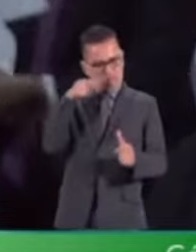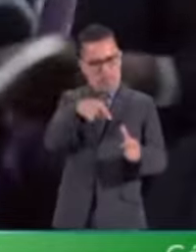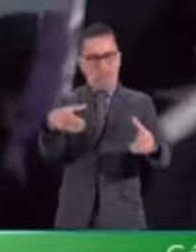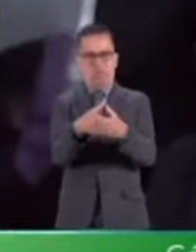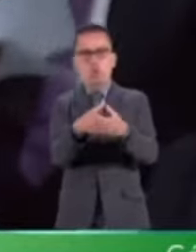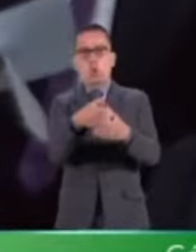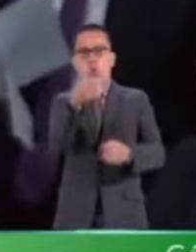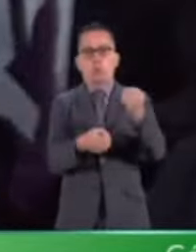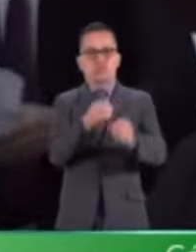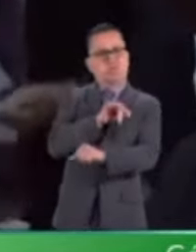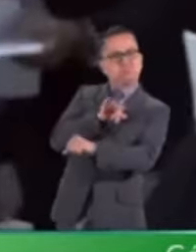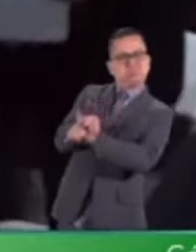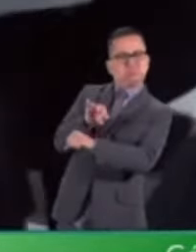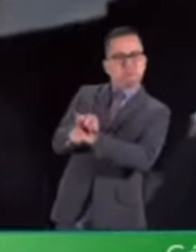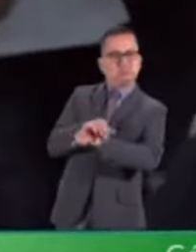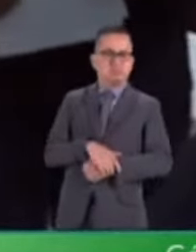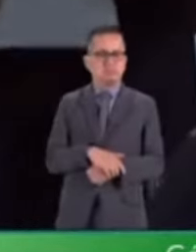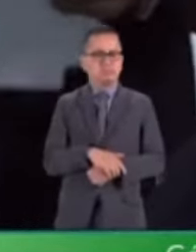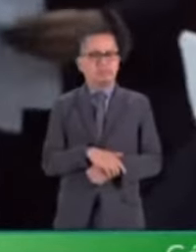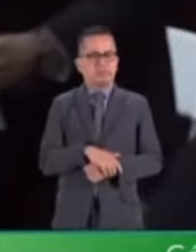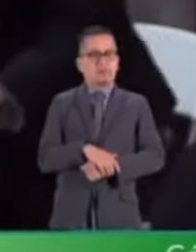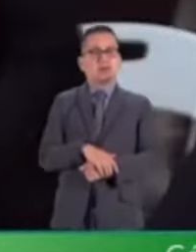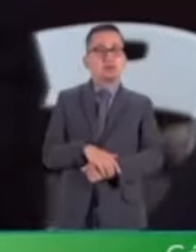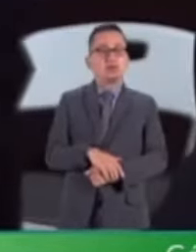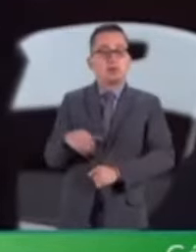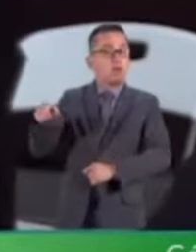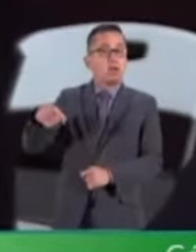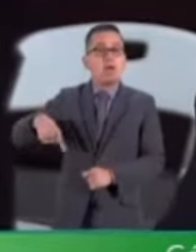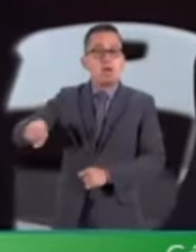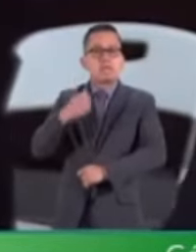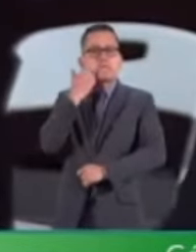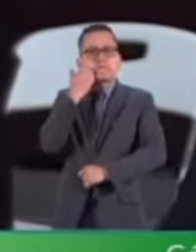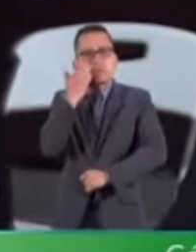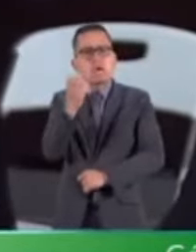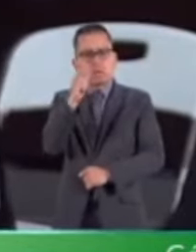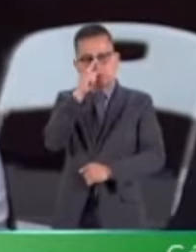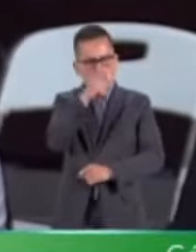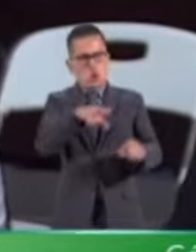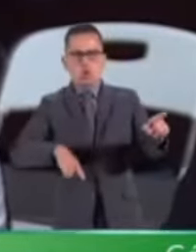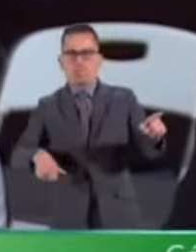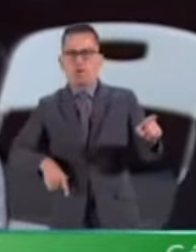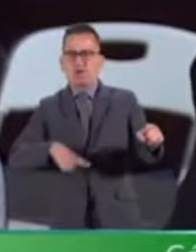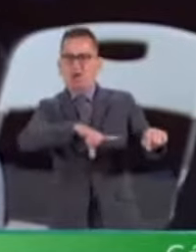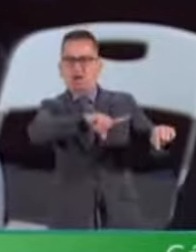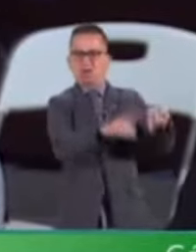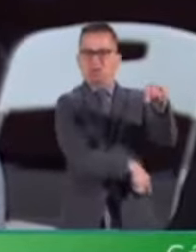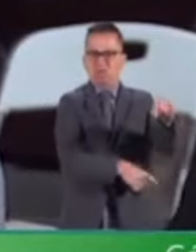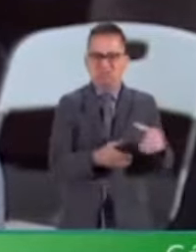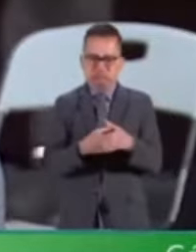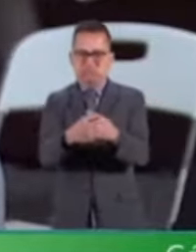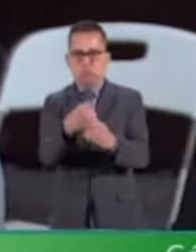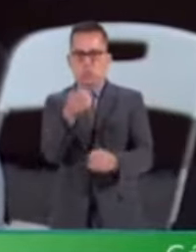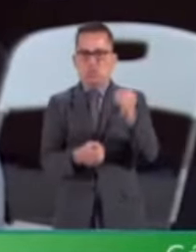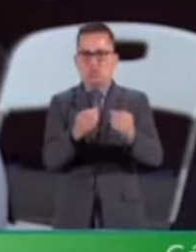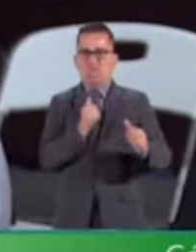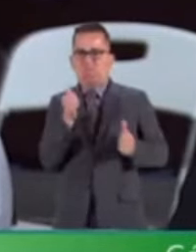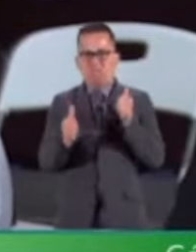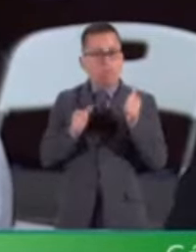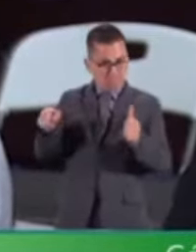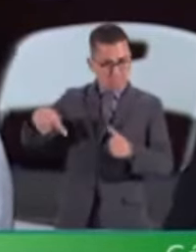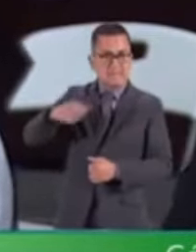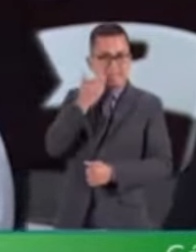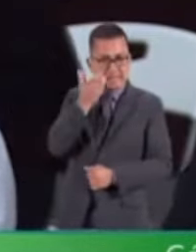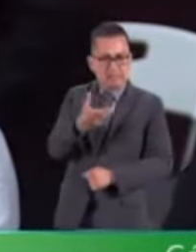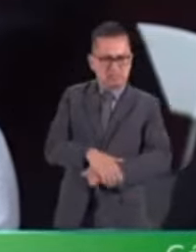critocracia. Intentaron un golpe de Estado técnico. Todavía ahora me